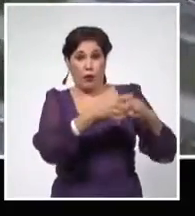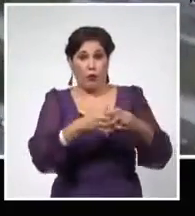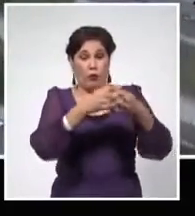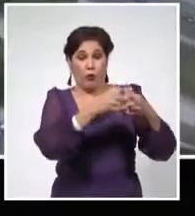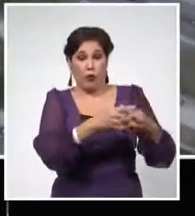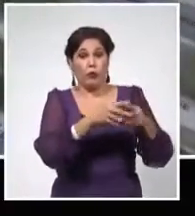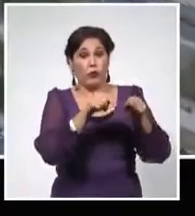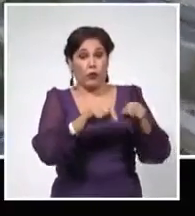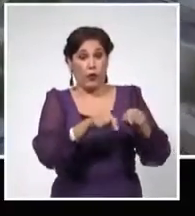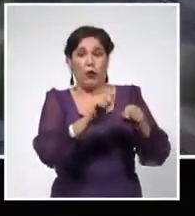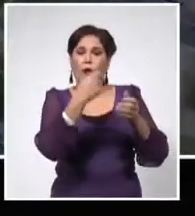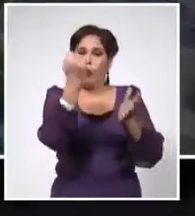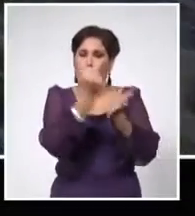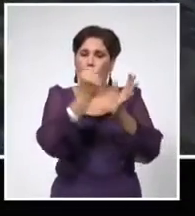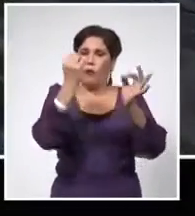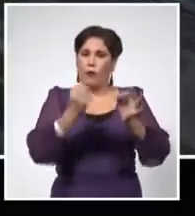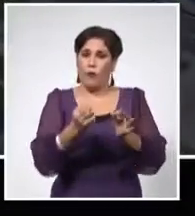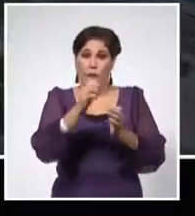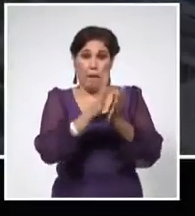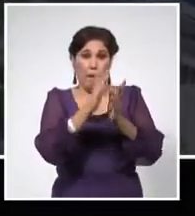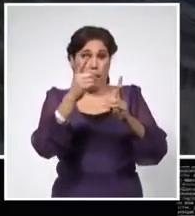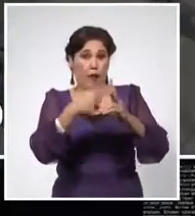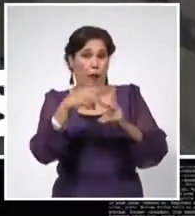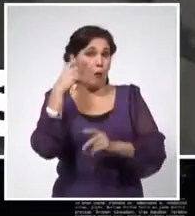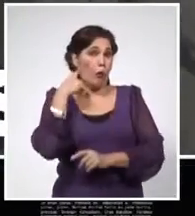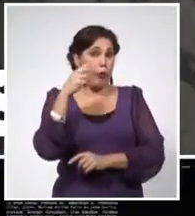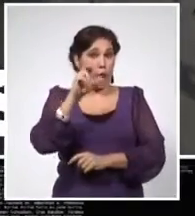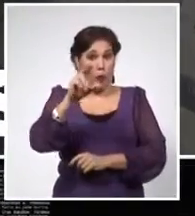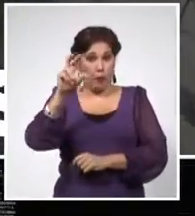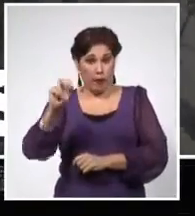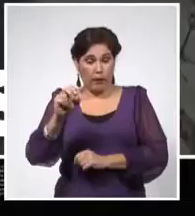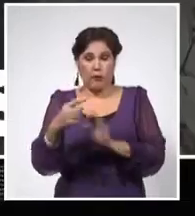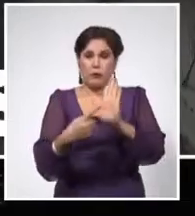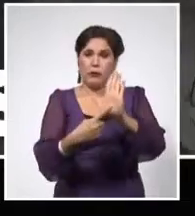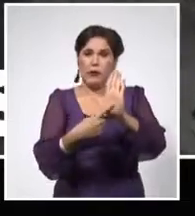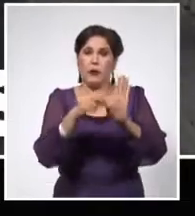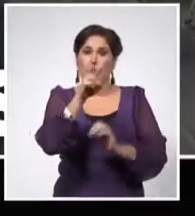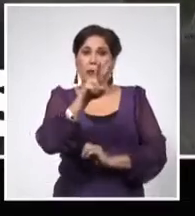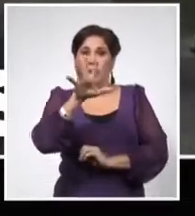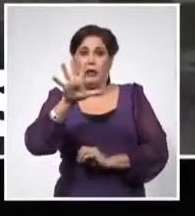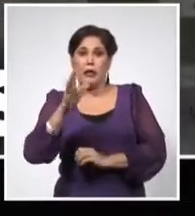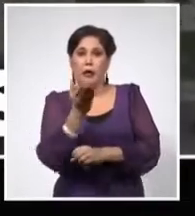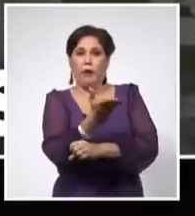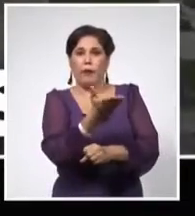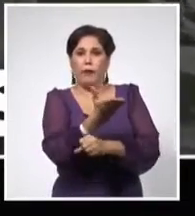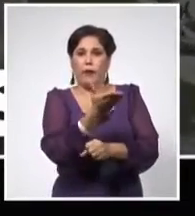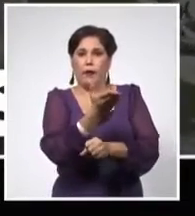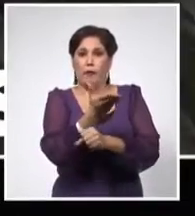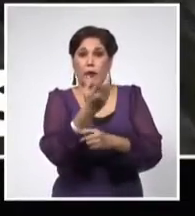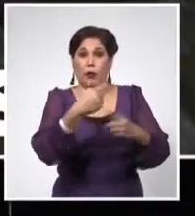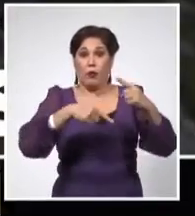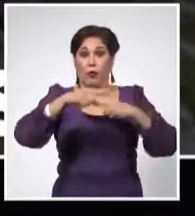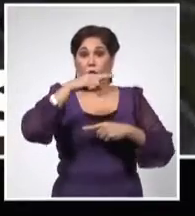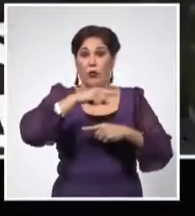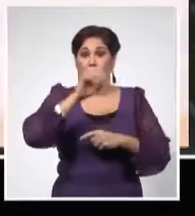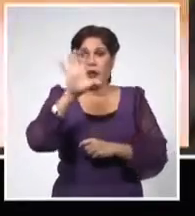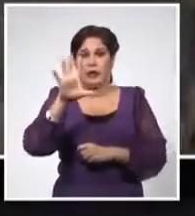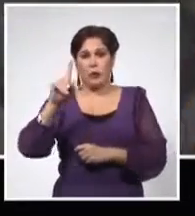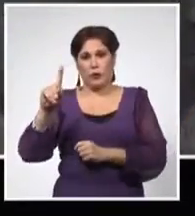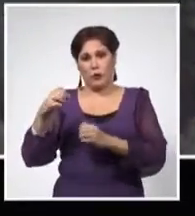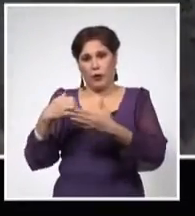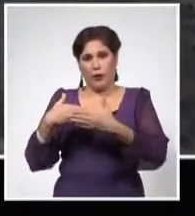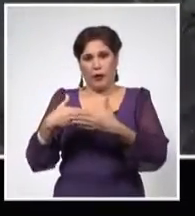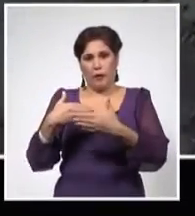Unidos-Cuba confirman que hasta mayo de 2020 se habían presentado 25 demandas contra 51 empresas.